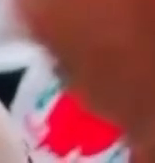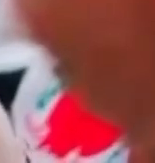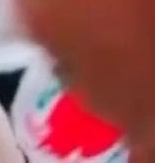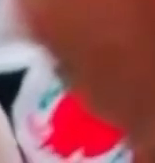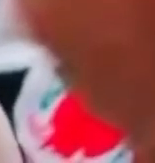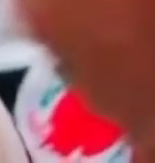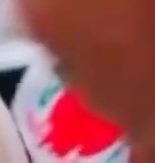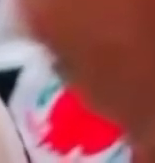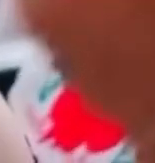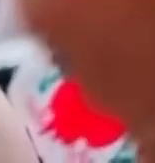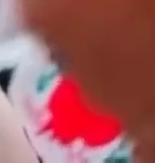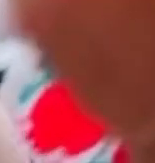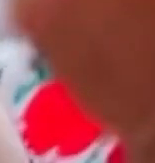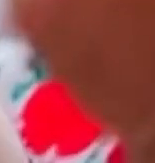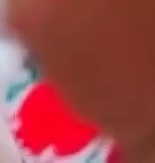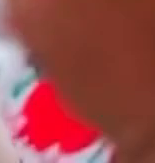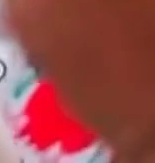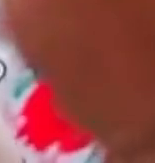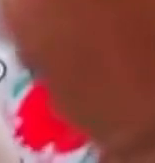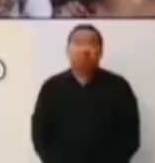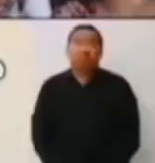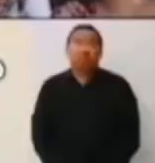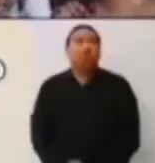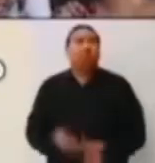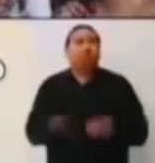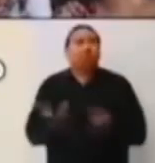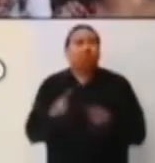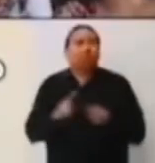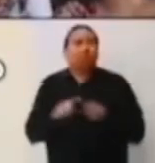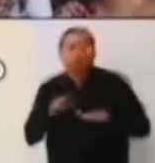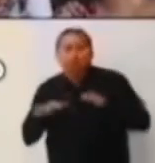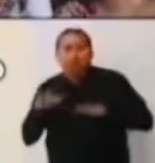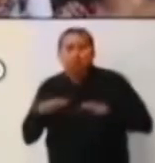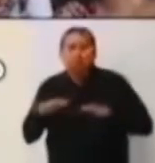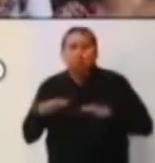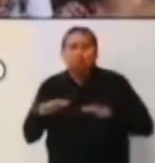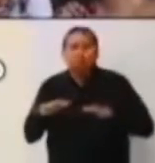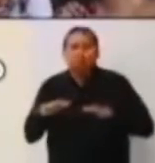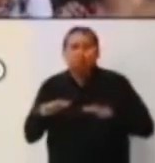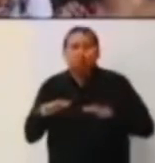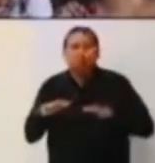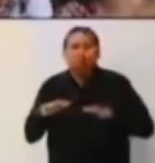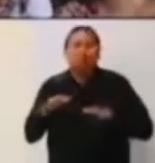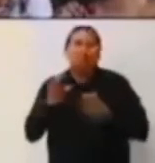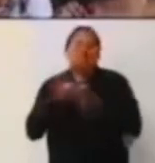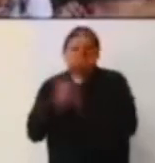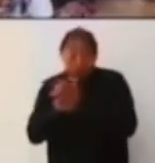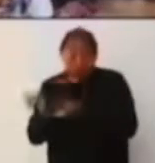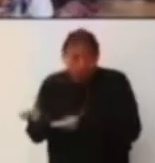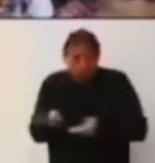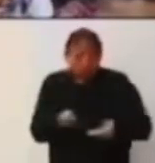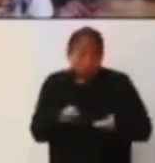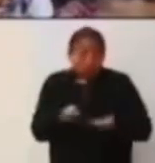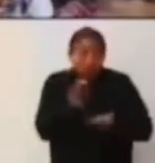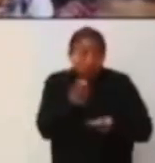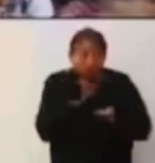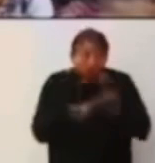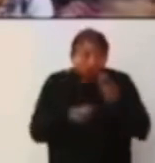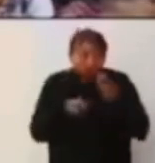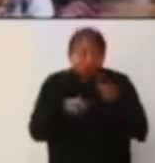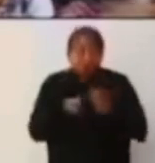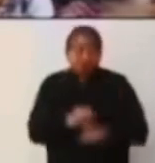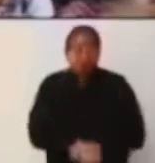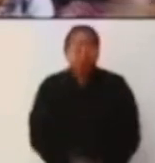caso de lograr el triunfo en los comicios del próximo 2 de junio, implementará planes para fortalecer el apoyo al campo, mejorar